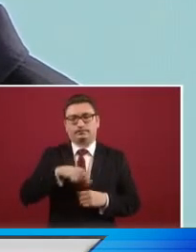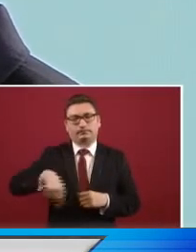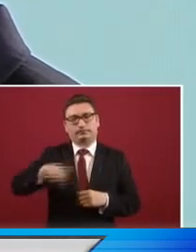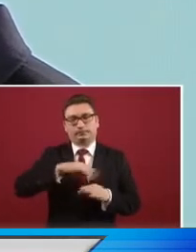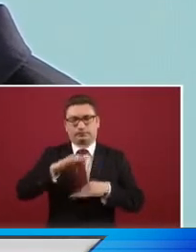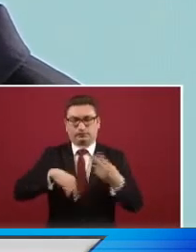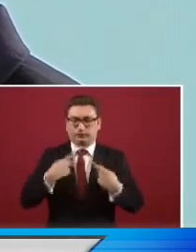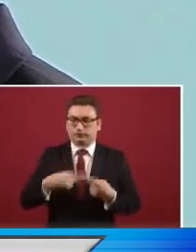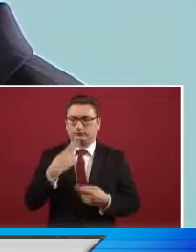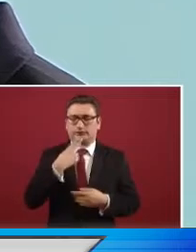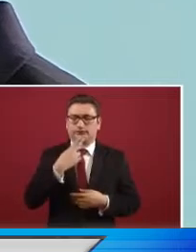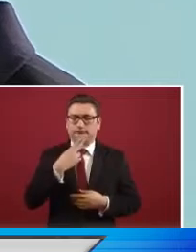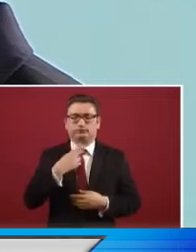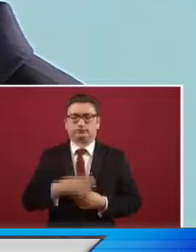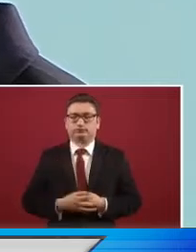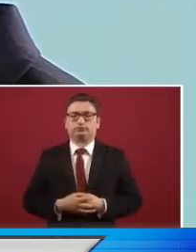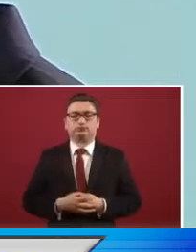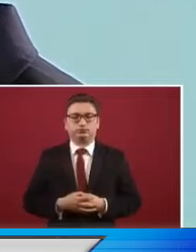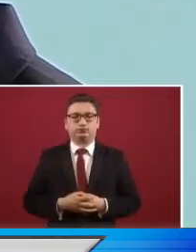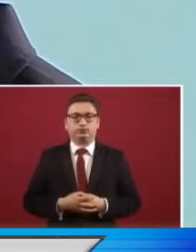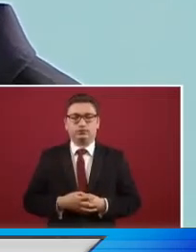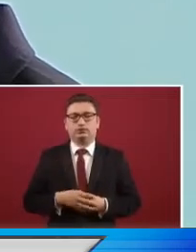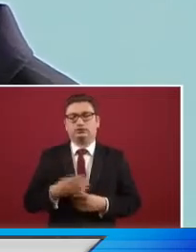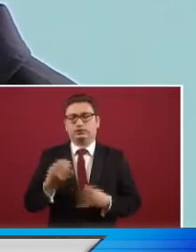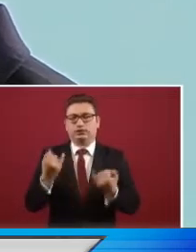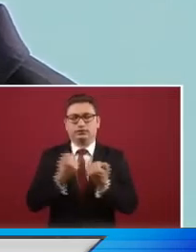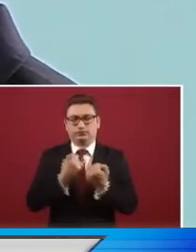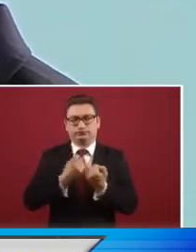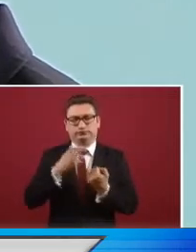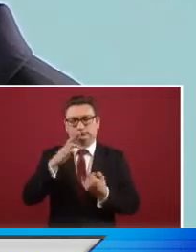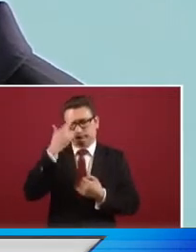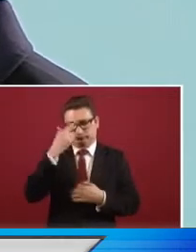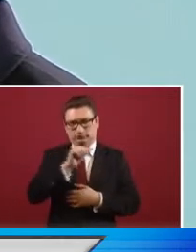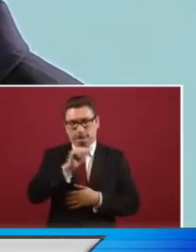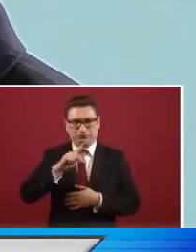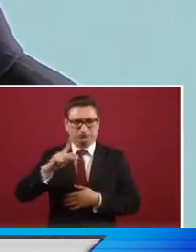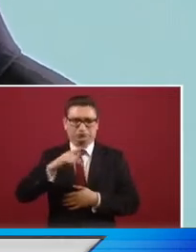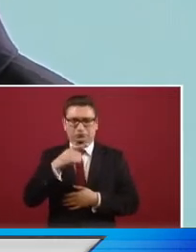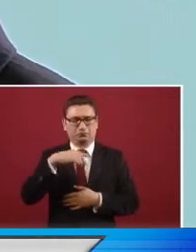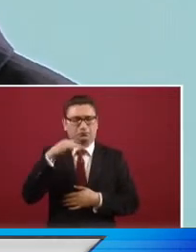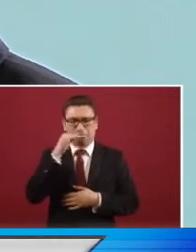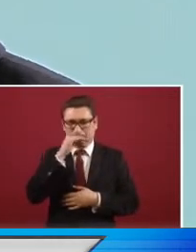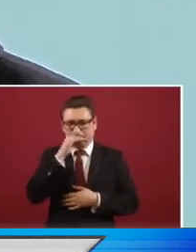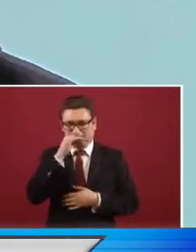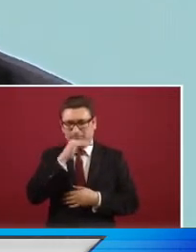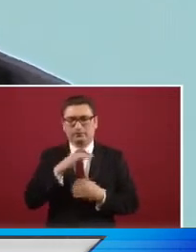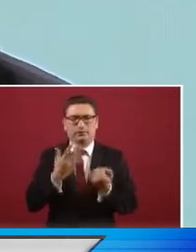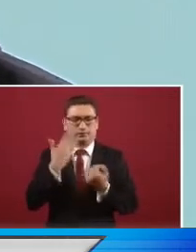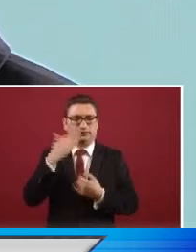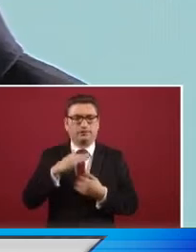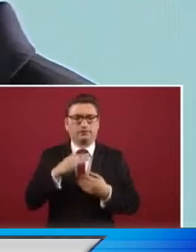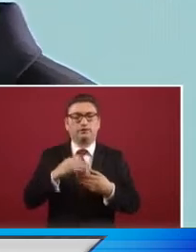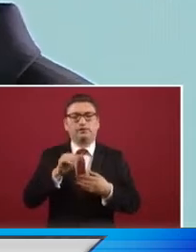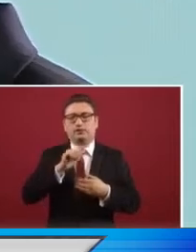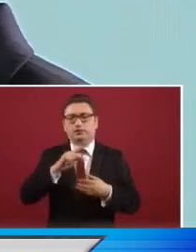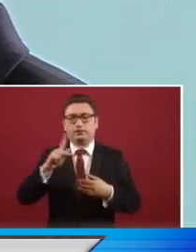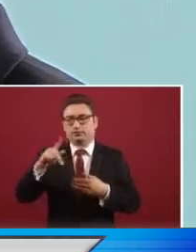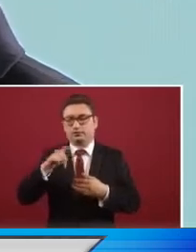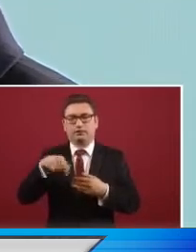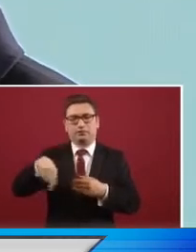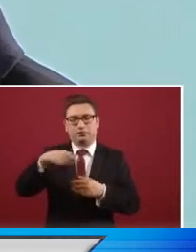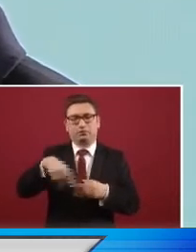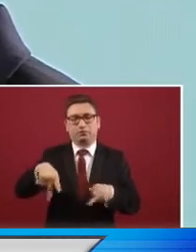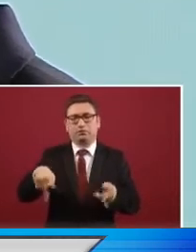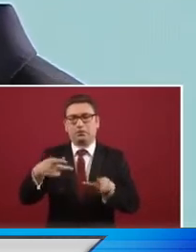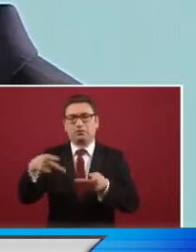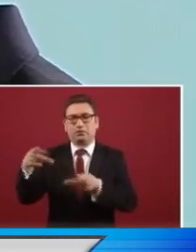Con precio alto, gasolina regular marca Chevron a 20.69, gasolina premium marca Chevron a